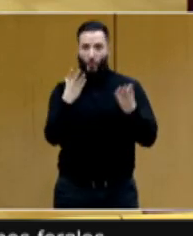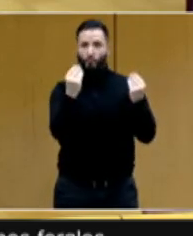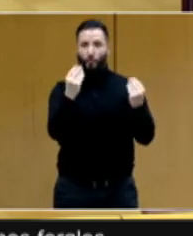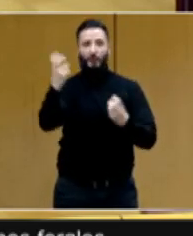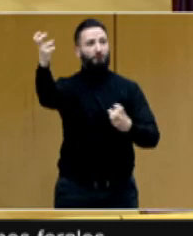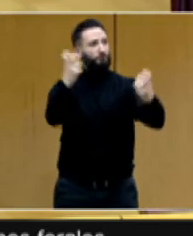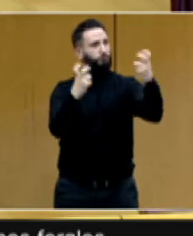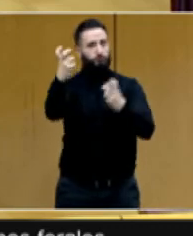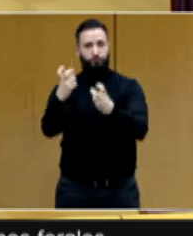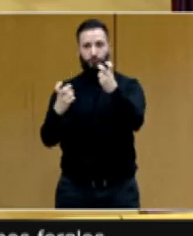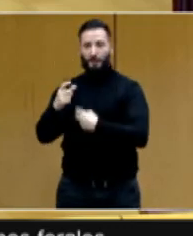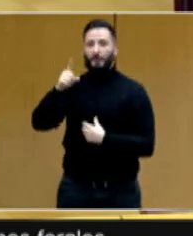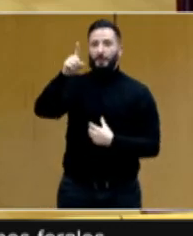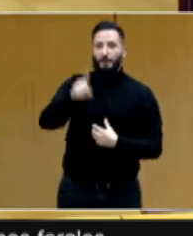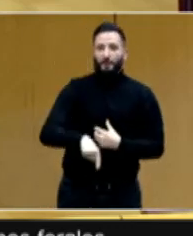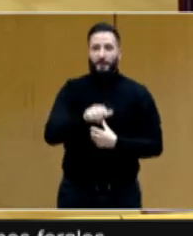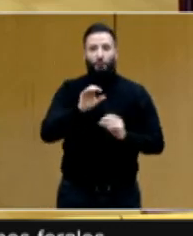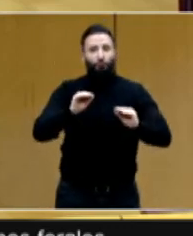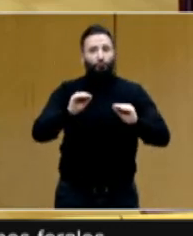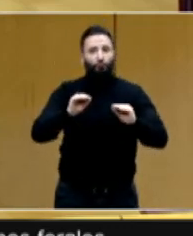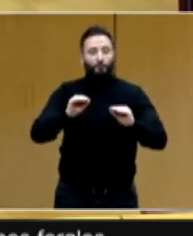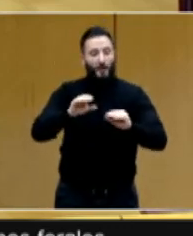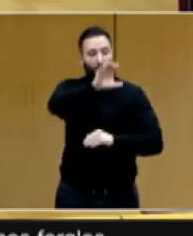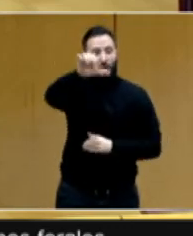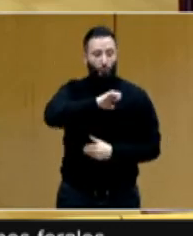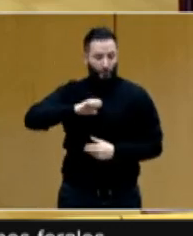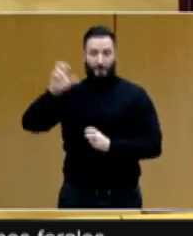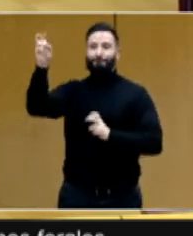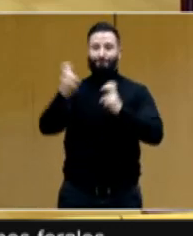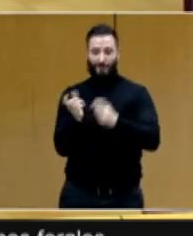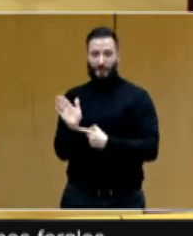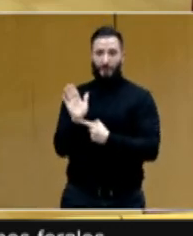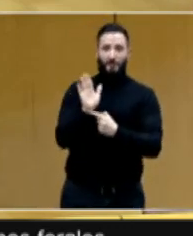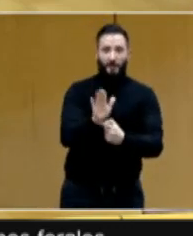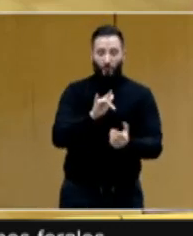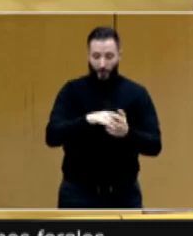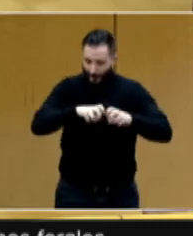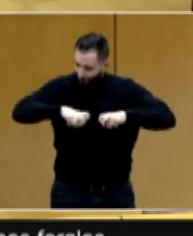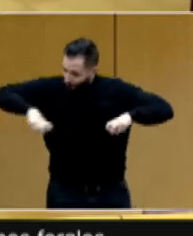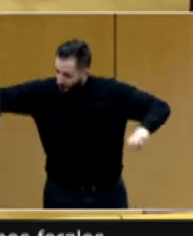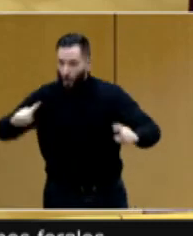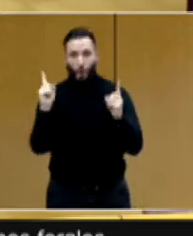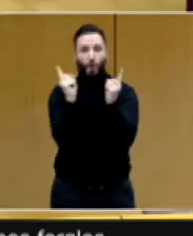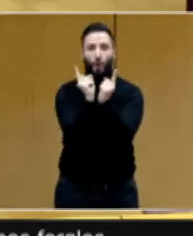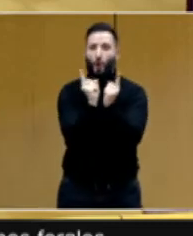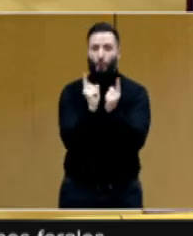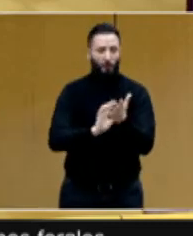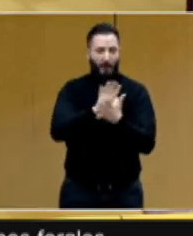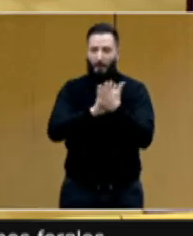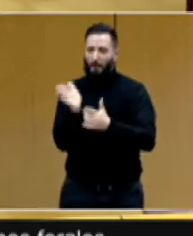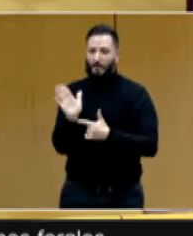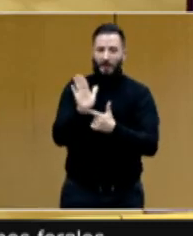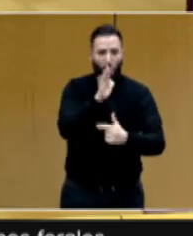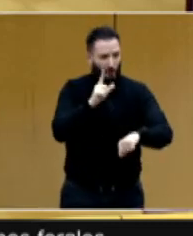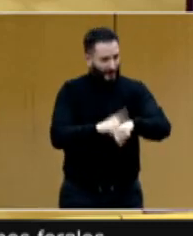que tenerlo en cuenta muy en cuenta Bueno pues nos acompañan muy brevemente voy a decir porque como andamos mal de tiempo